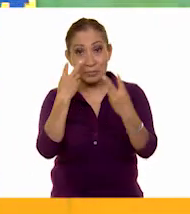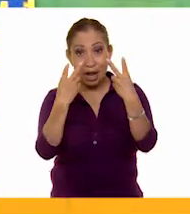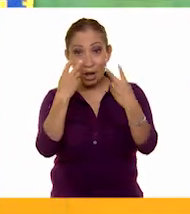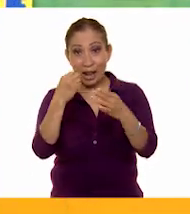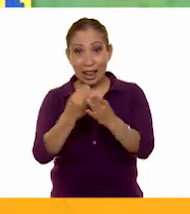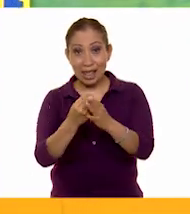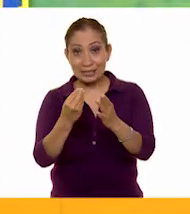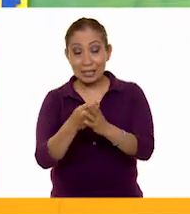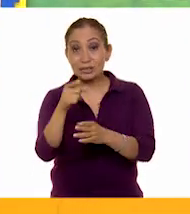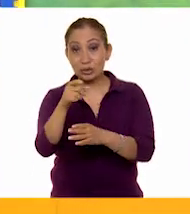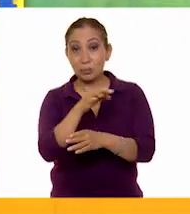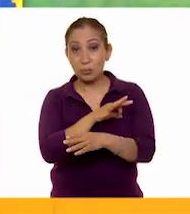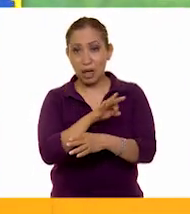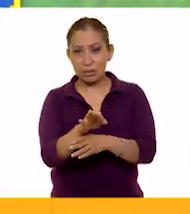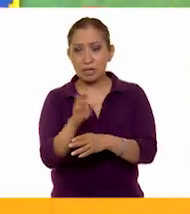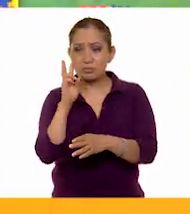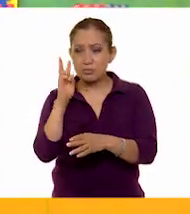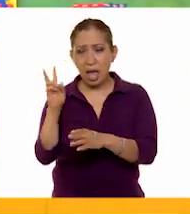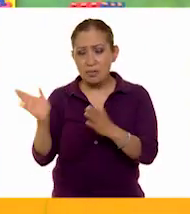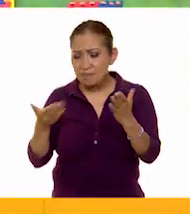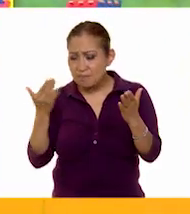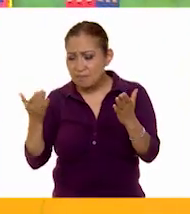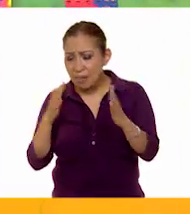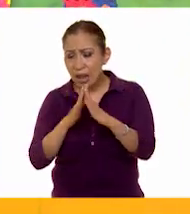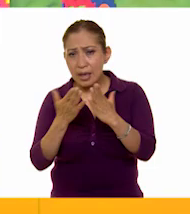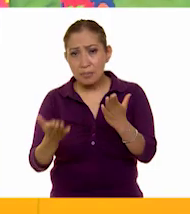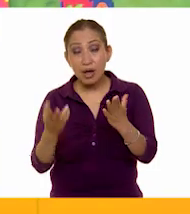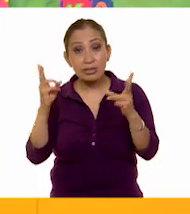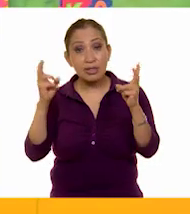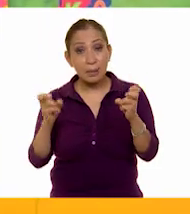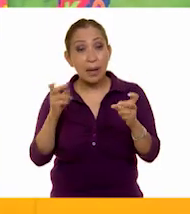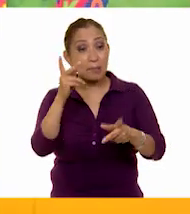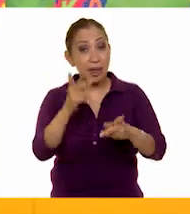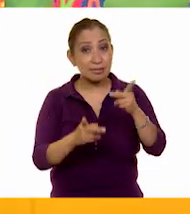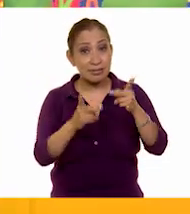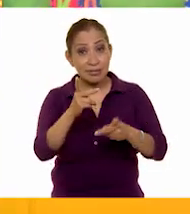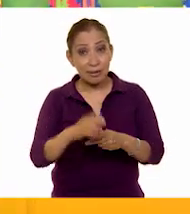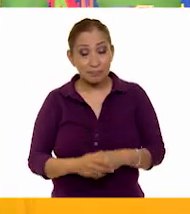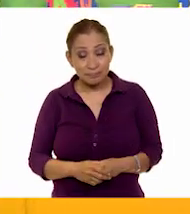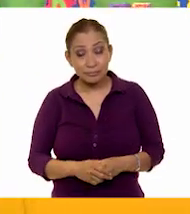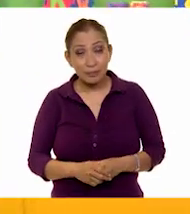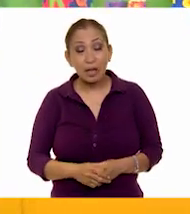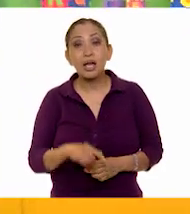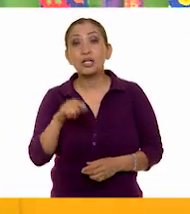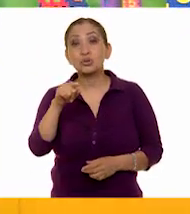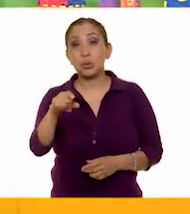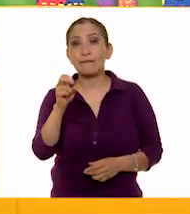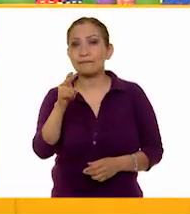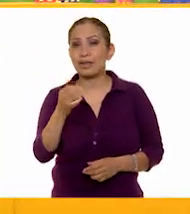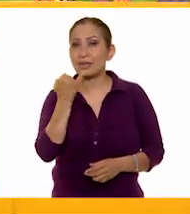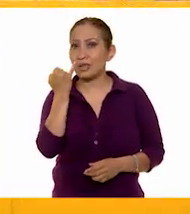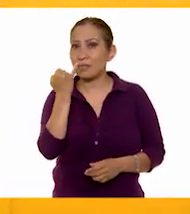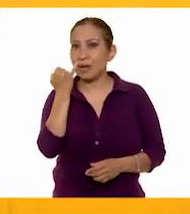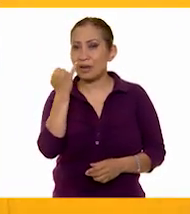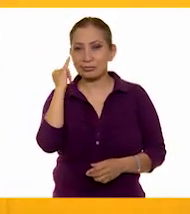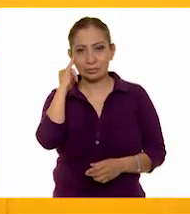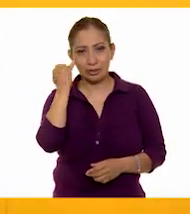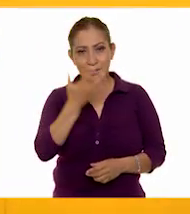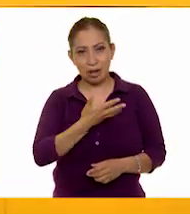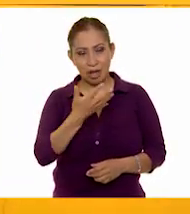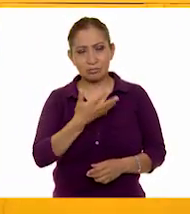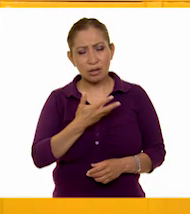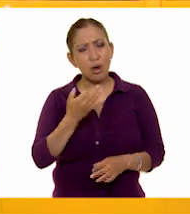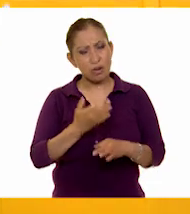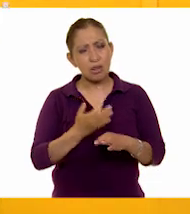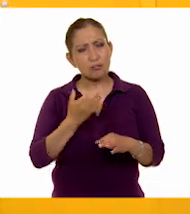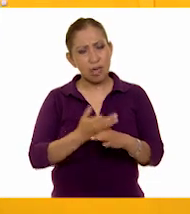nuestra clase. Si te es posible, consulta otros libros y comenta el tema del día de hoy con tu familia. Si tienes la fortuna de hablar una lengua indígena, aprovecha